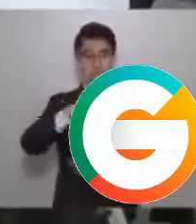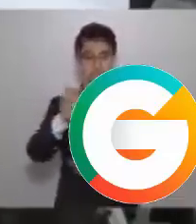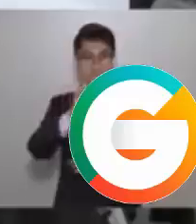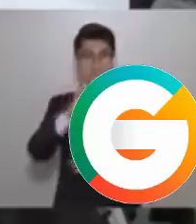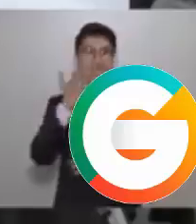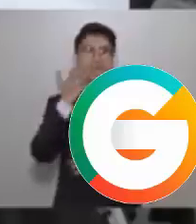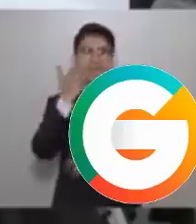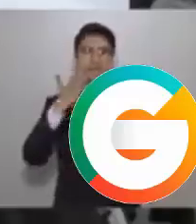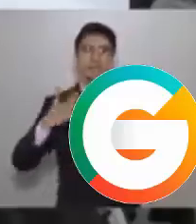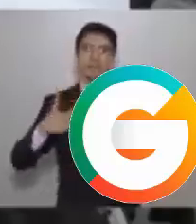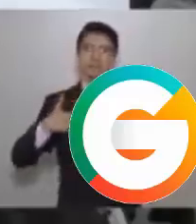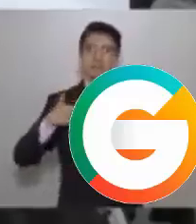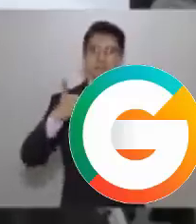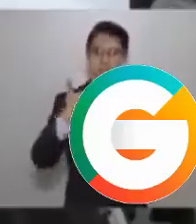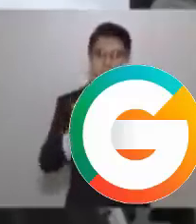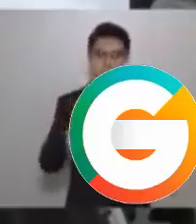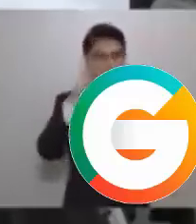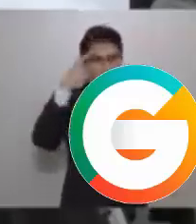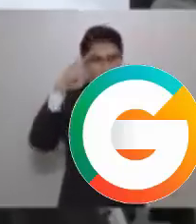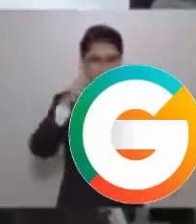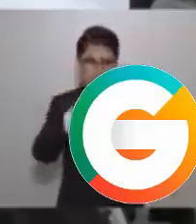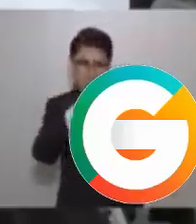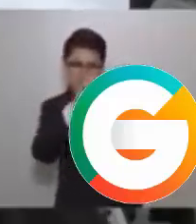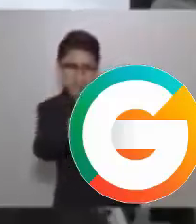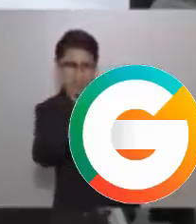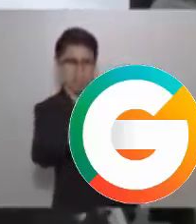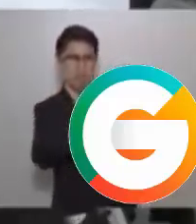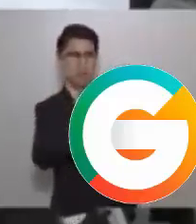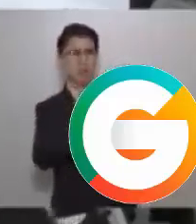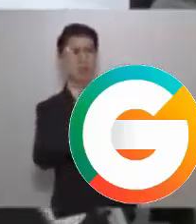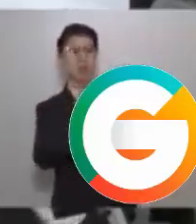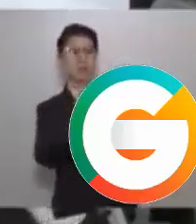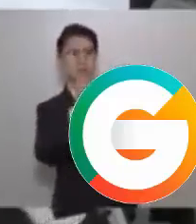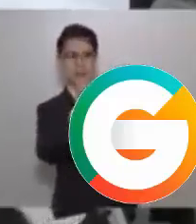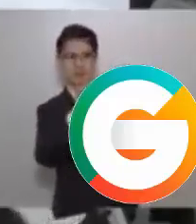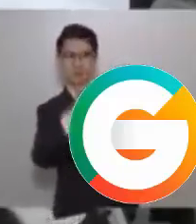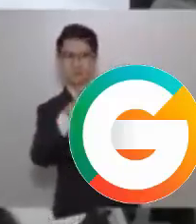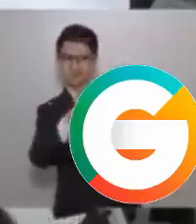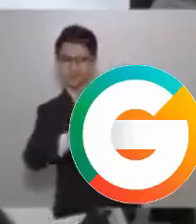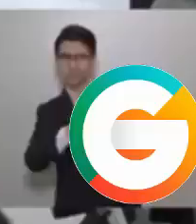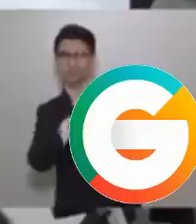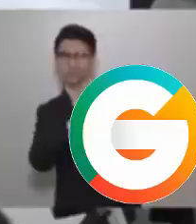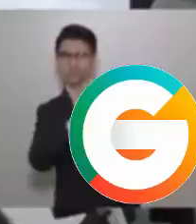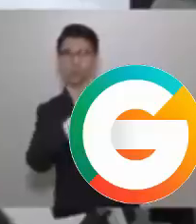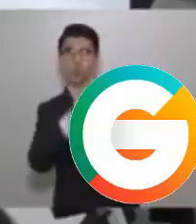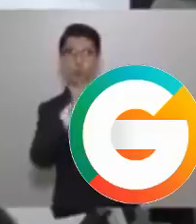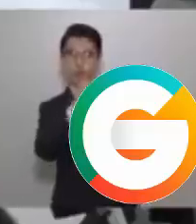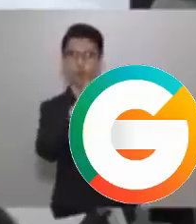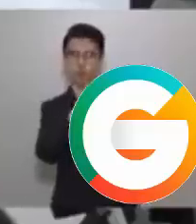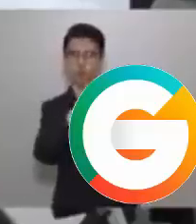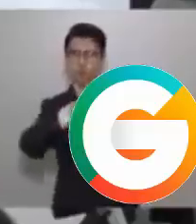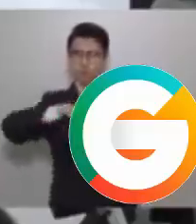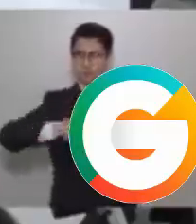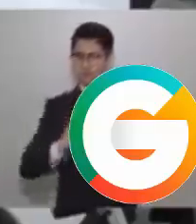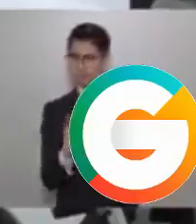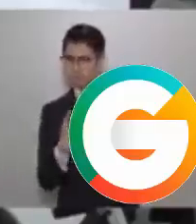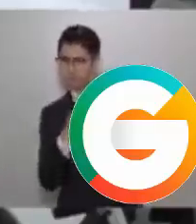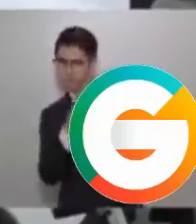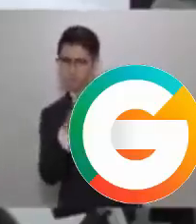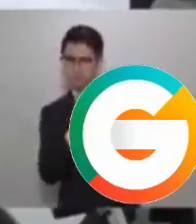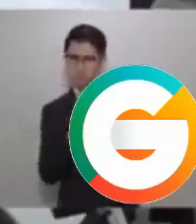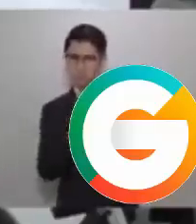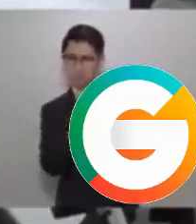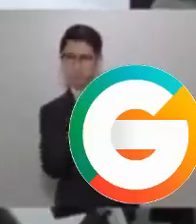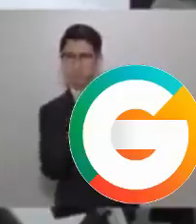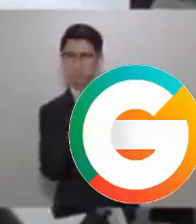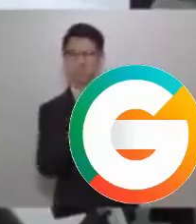detectar alguna cuestión que nos permita anticipar algo. Sin embargo, la única persona